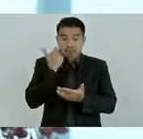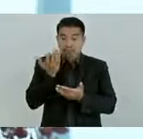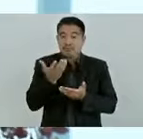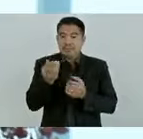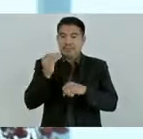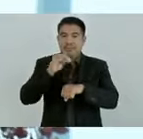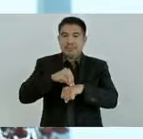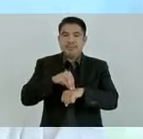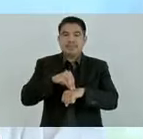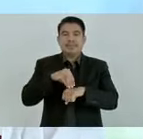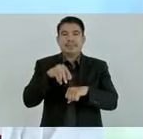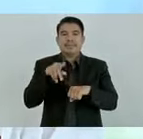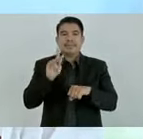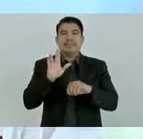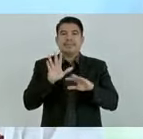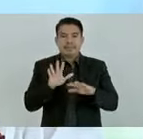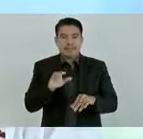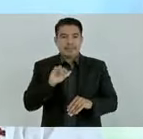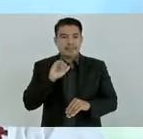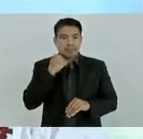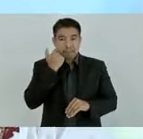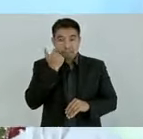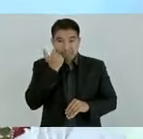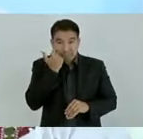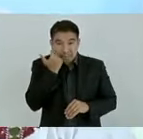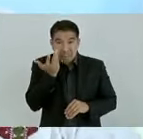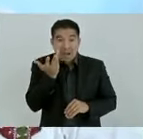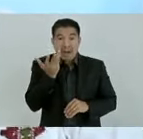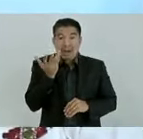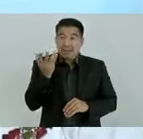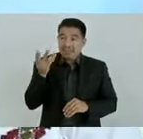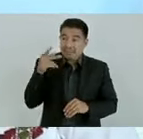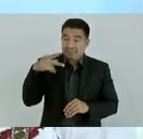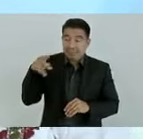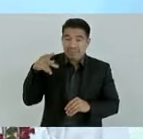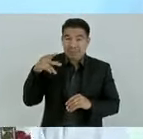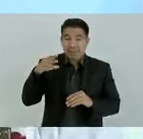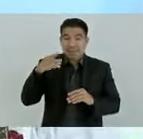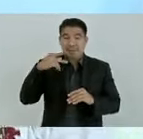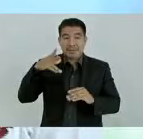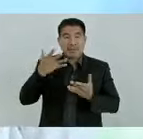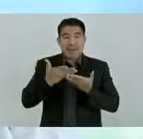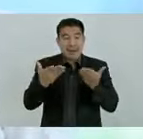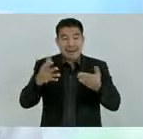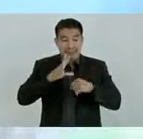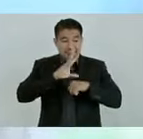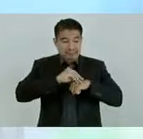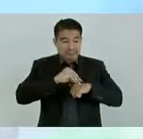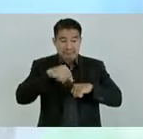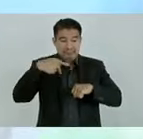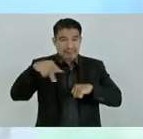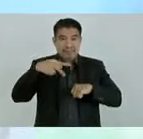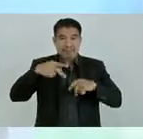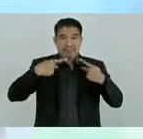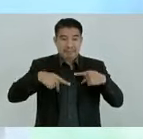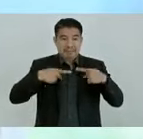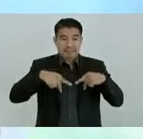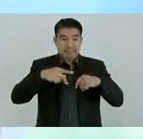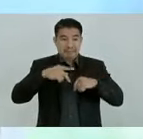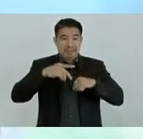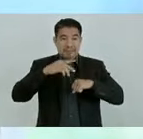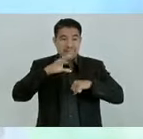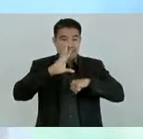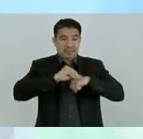en su momento: si consigues resolver lo del derecho de vía, nosotros nos hacemos cargo de